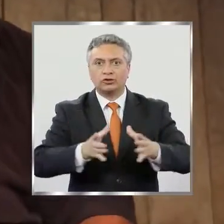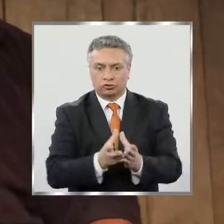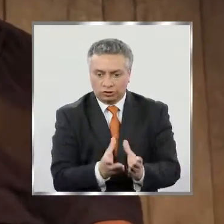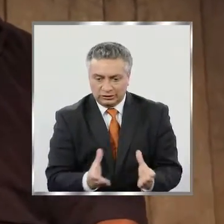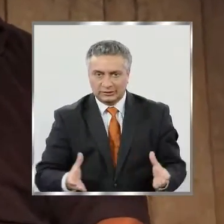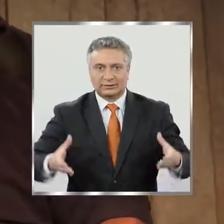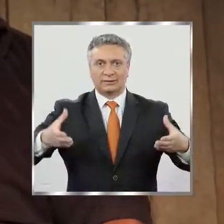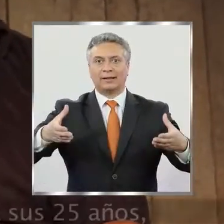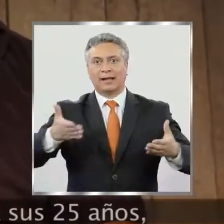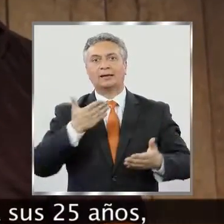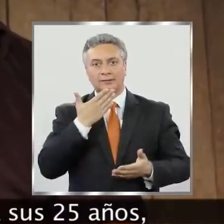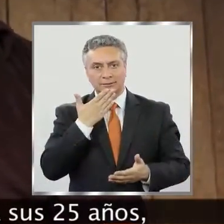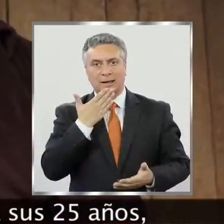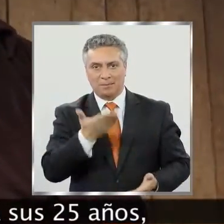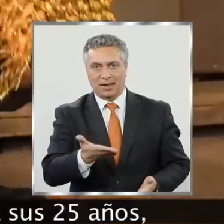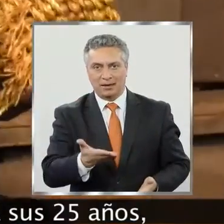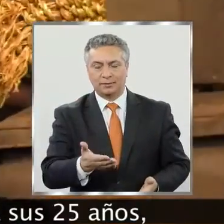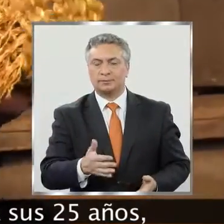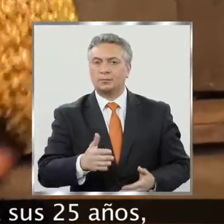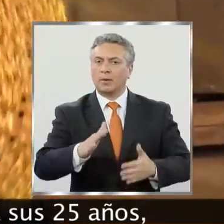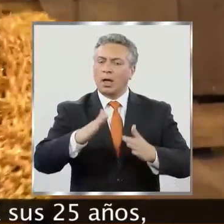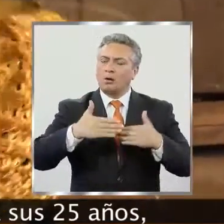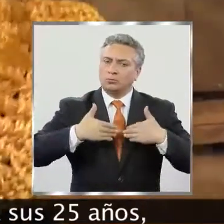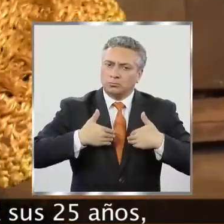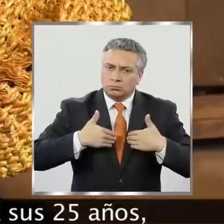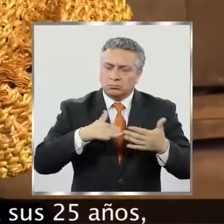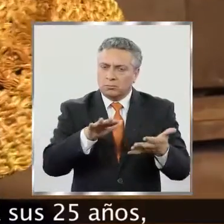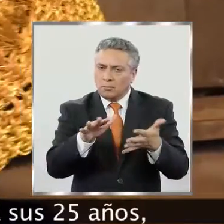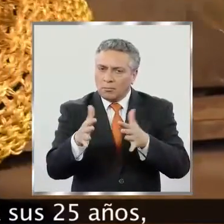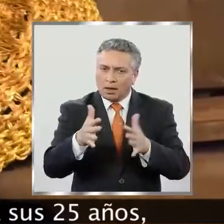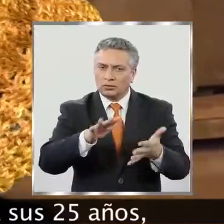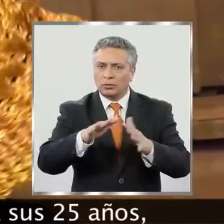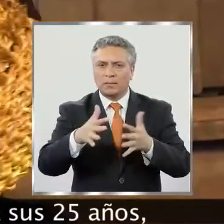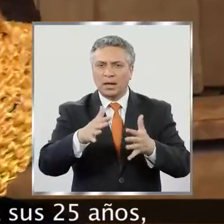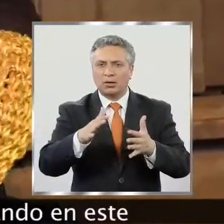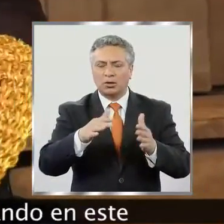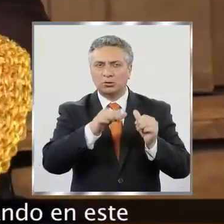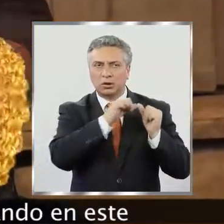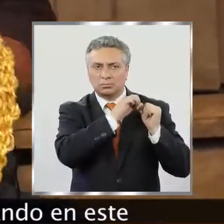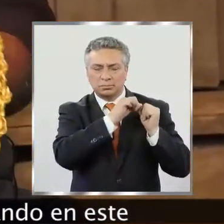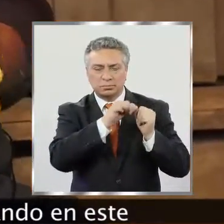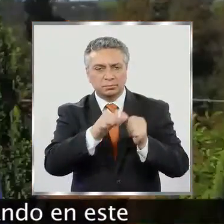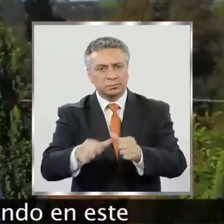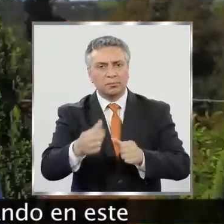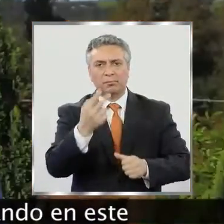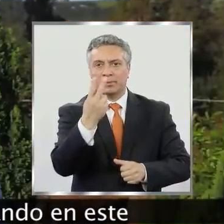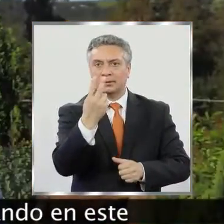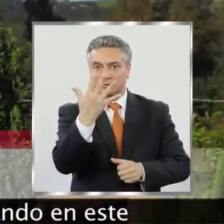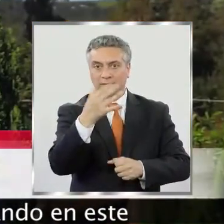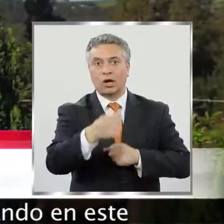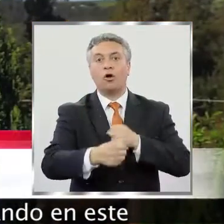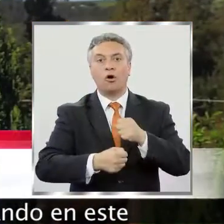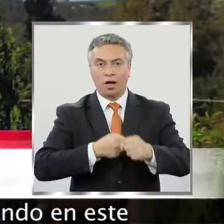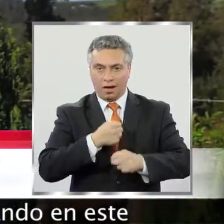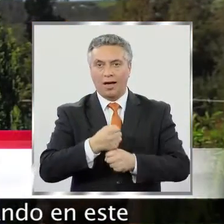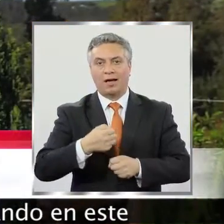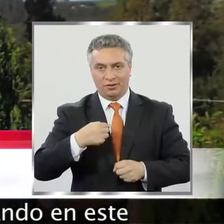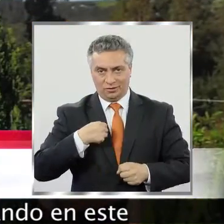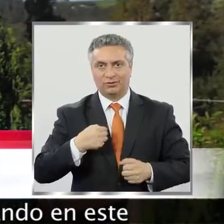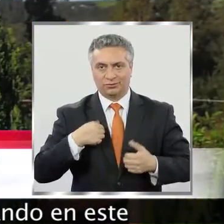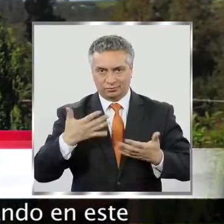cestas. Yo hace ya más o menos, hará sus 25 años, 30 años ya, que